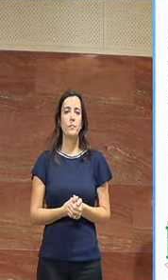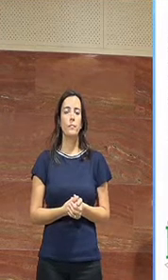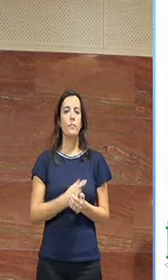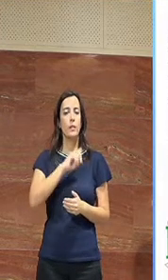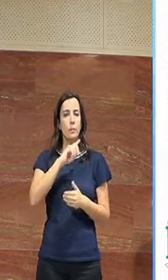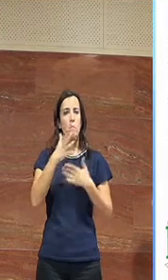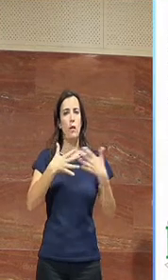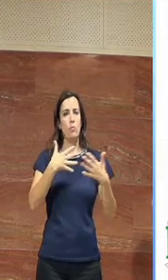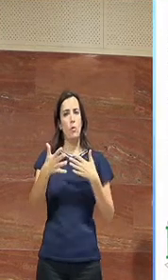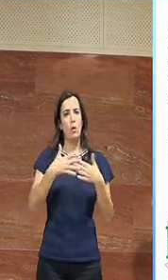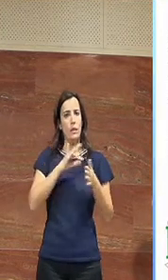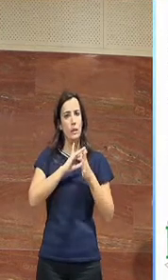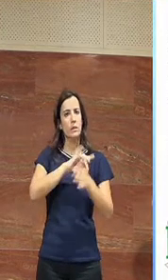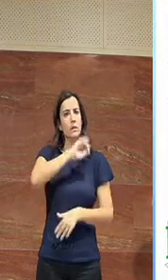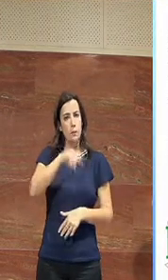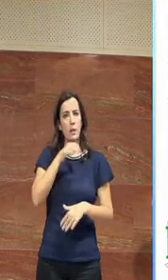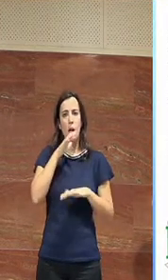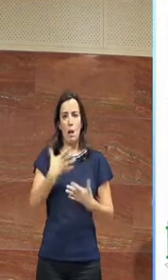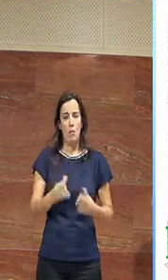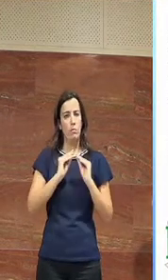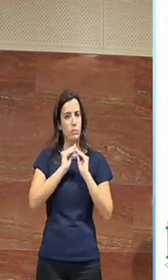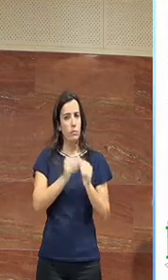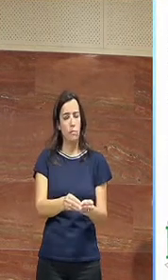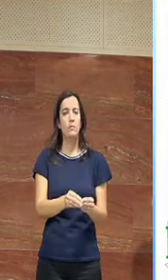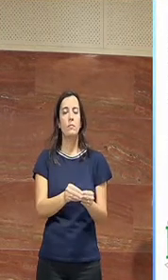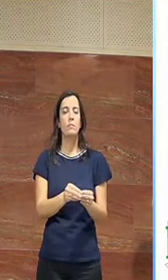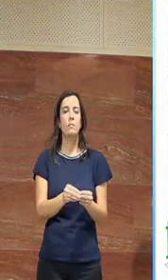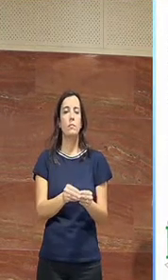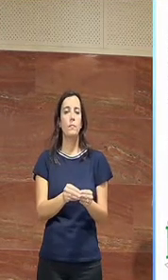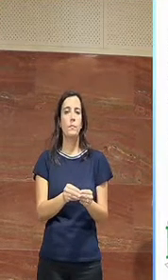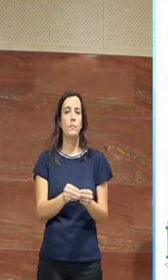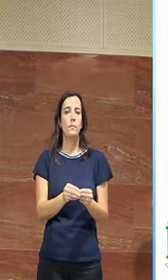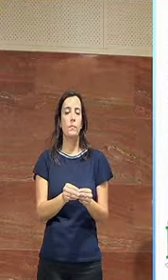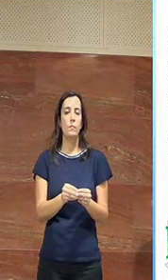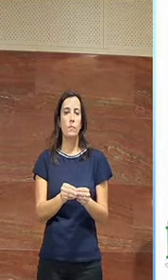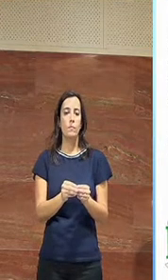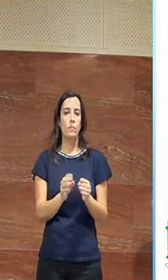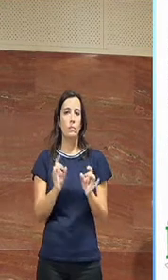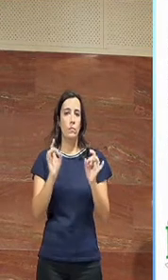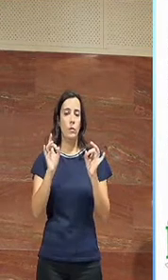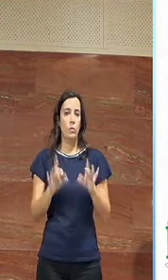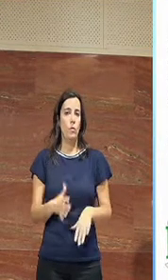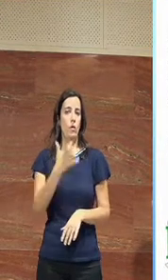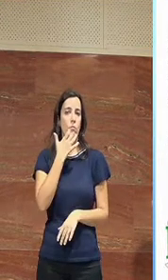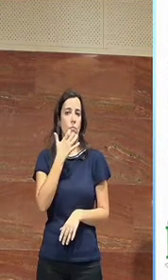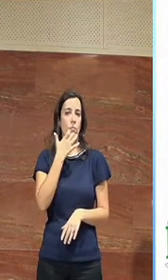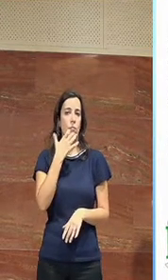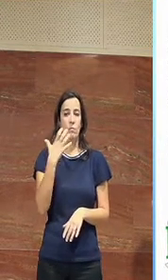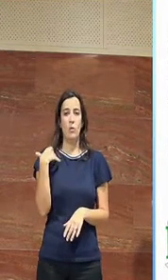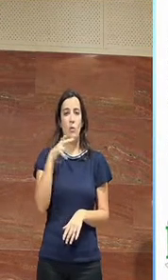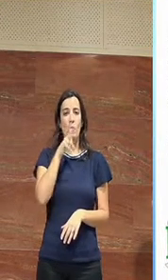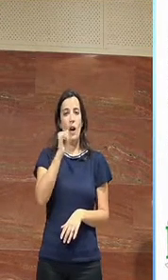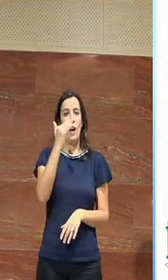Manuales que se están desarrollando, como los que fueron fruto del desastre de Haití,